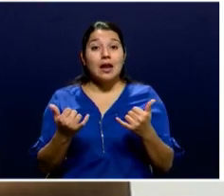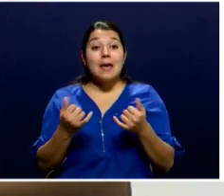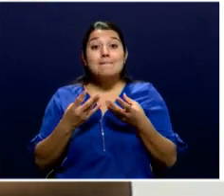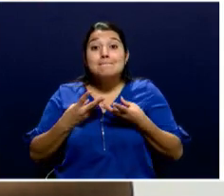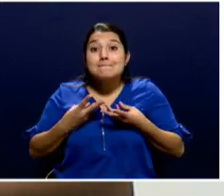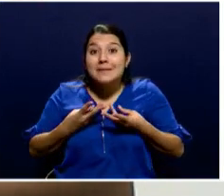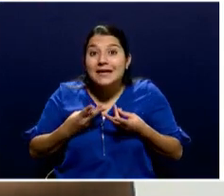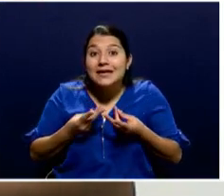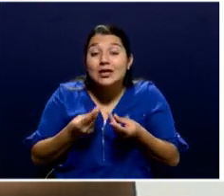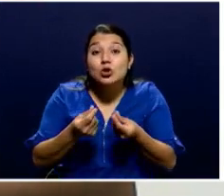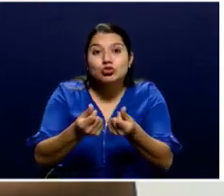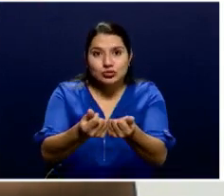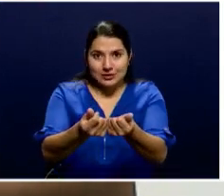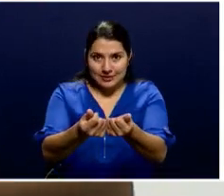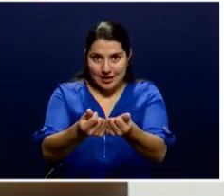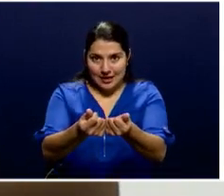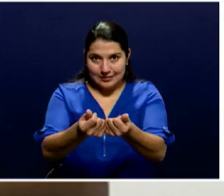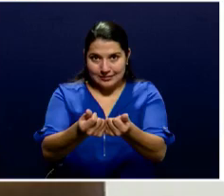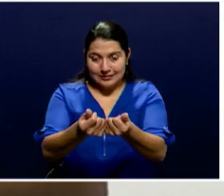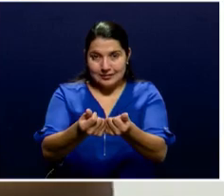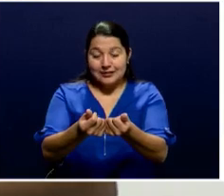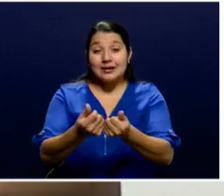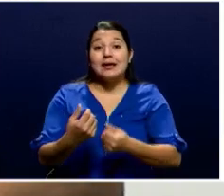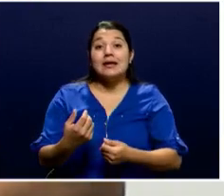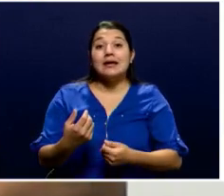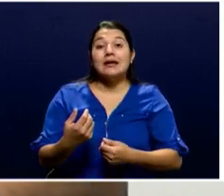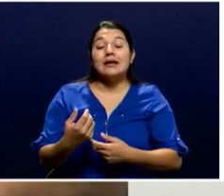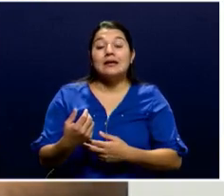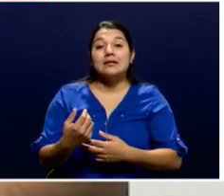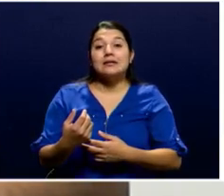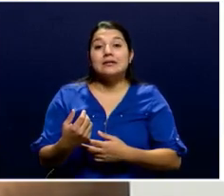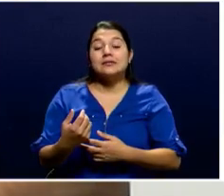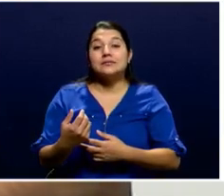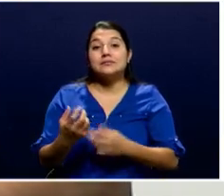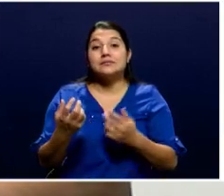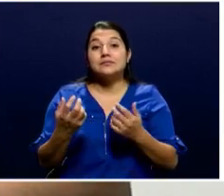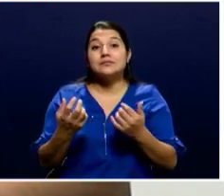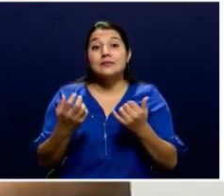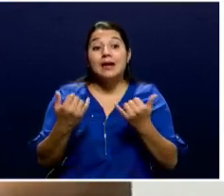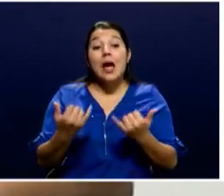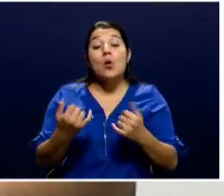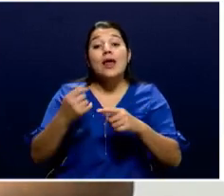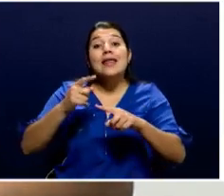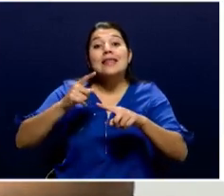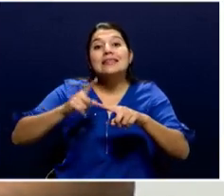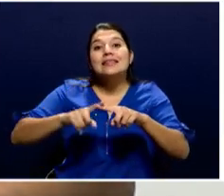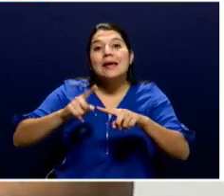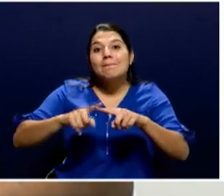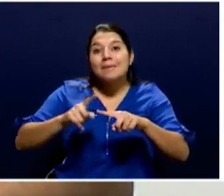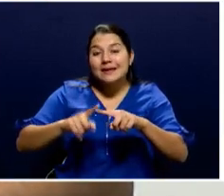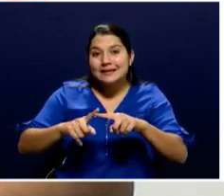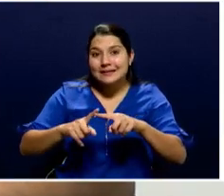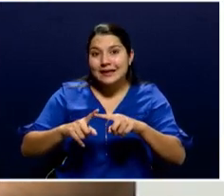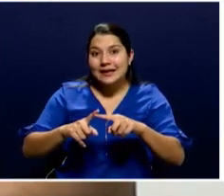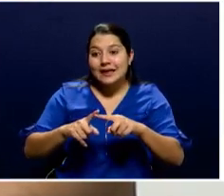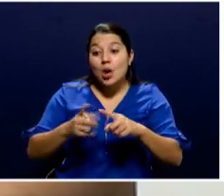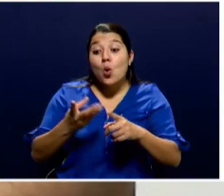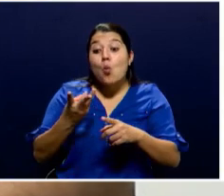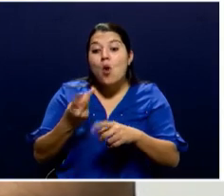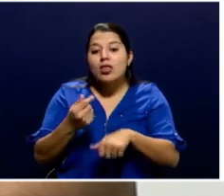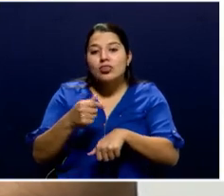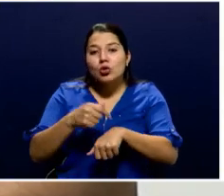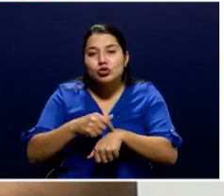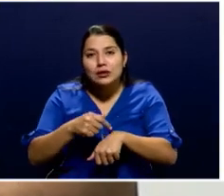velocidad con que podamos superar ese periodo de sintomatología clínica